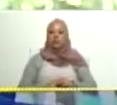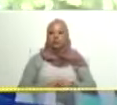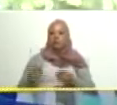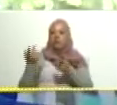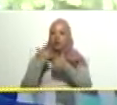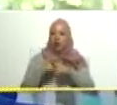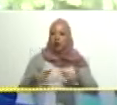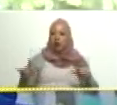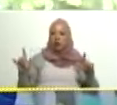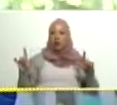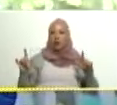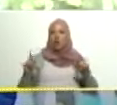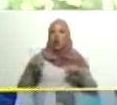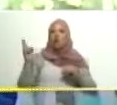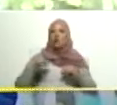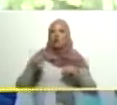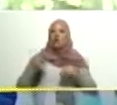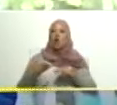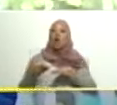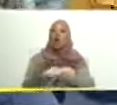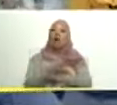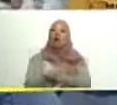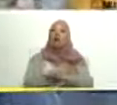libre como nunca antes,